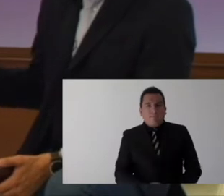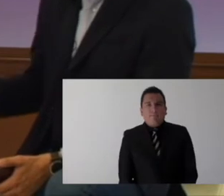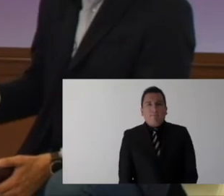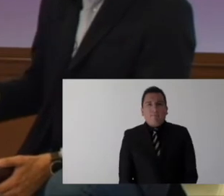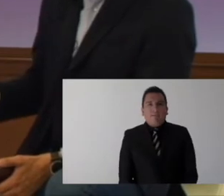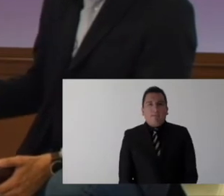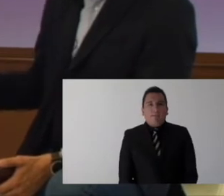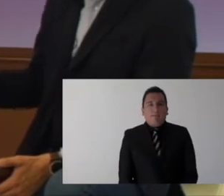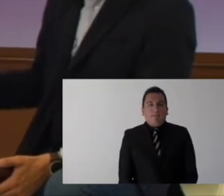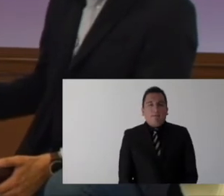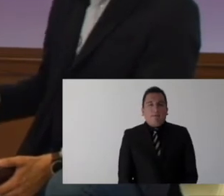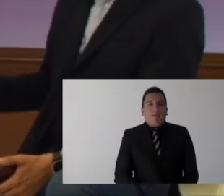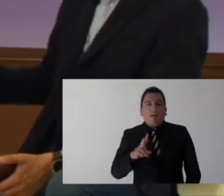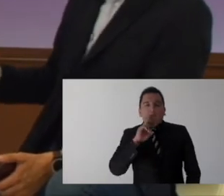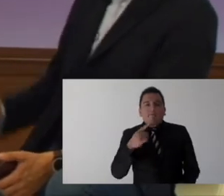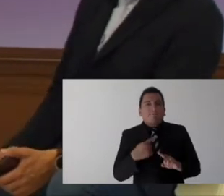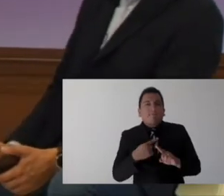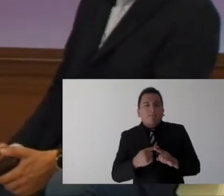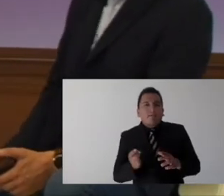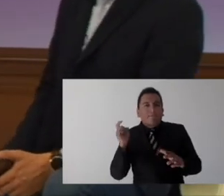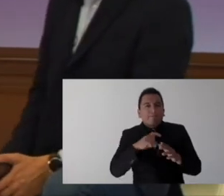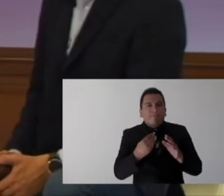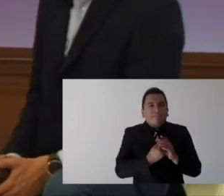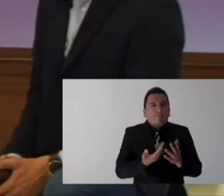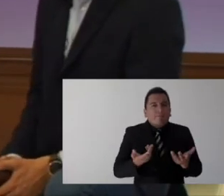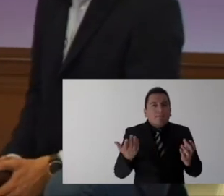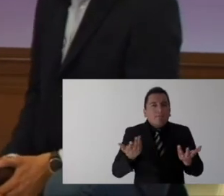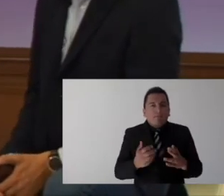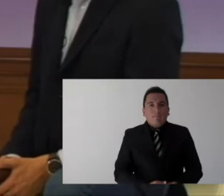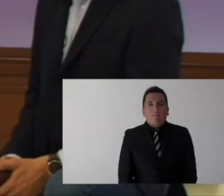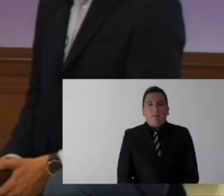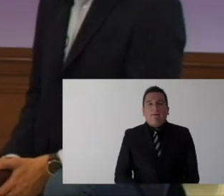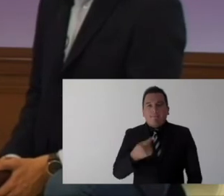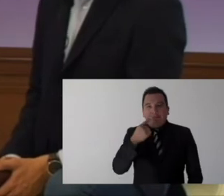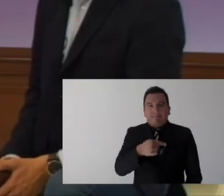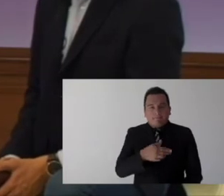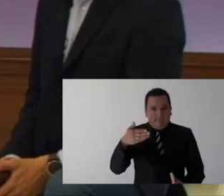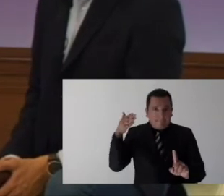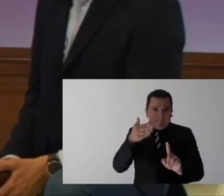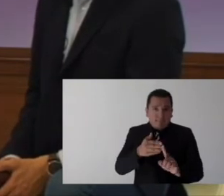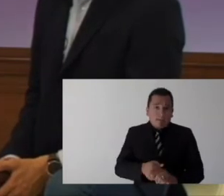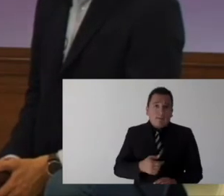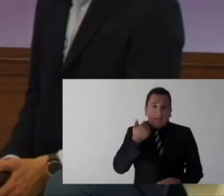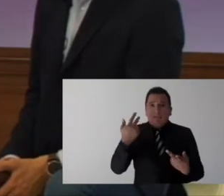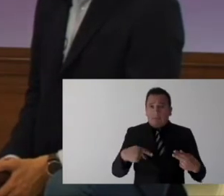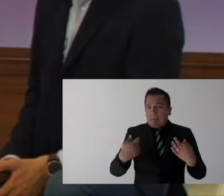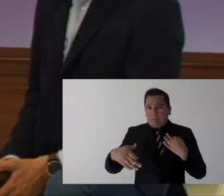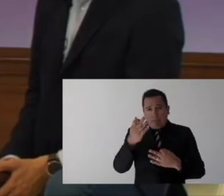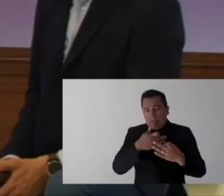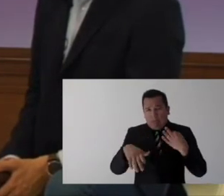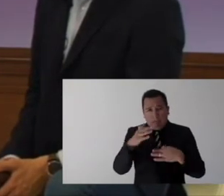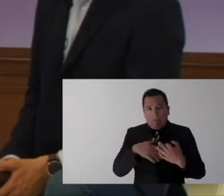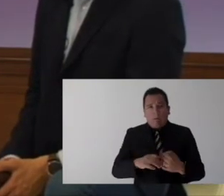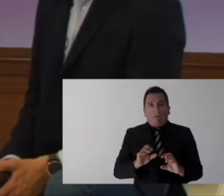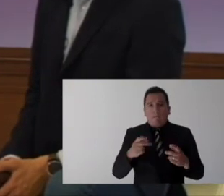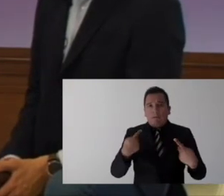¿A quién está dirigido? ¿En qué consiste? Sí. ¿Qué tienen que hacer, por favor? Mira, pues está dirigido primero a todas las personas y a quienes nos escuchen, por favor.